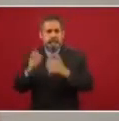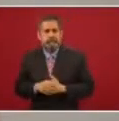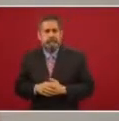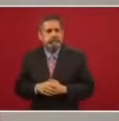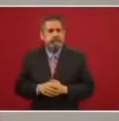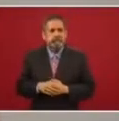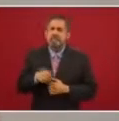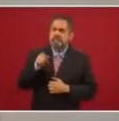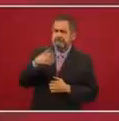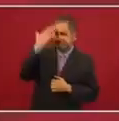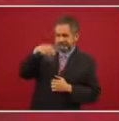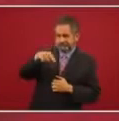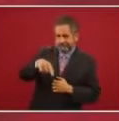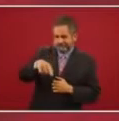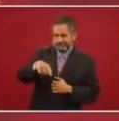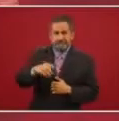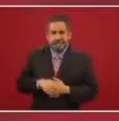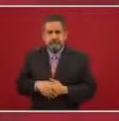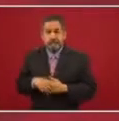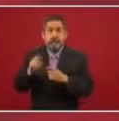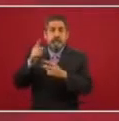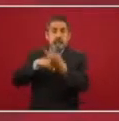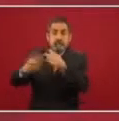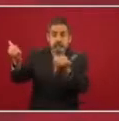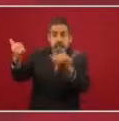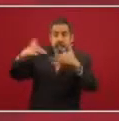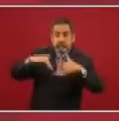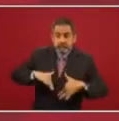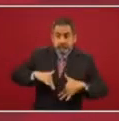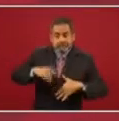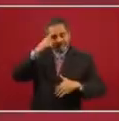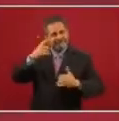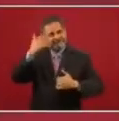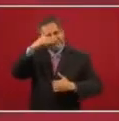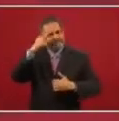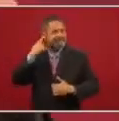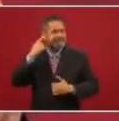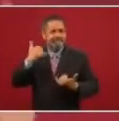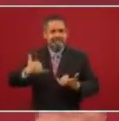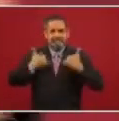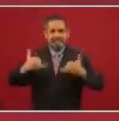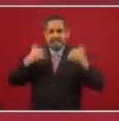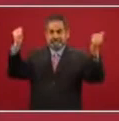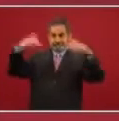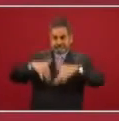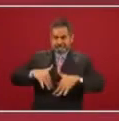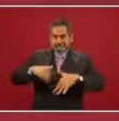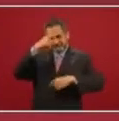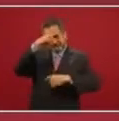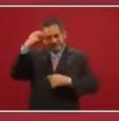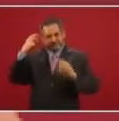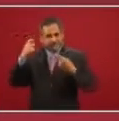y eso implica para nosotros una gran cantidad de viajeros de esos dos países hacia méxico y para ellos una cantidad